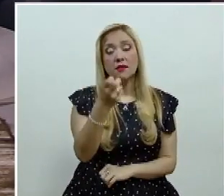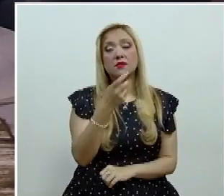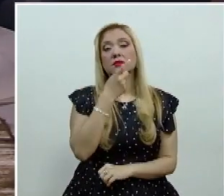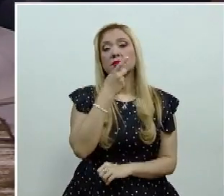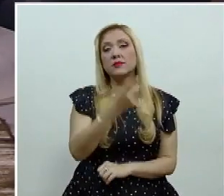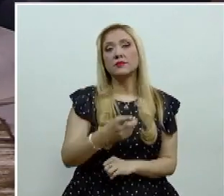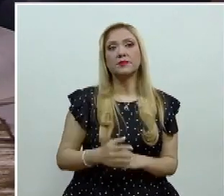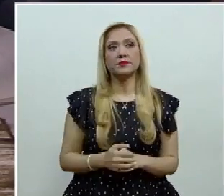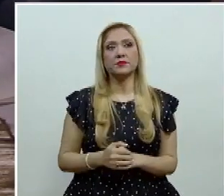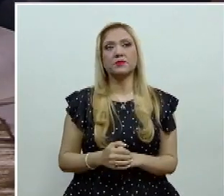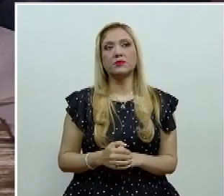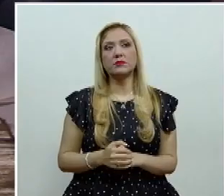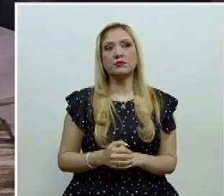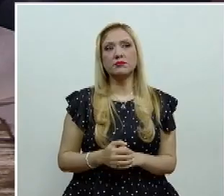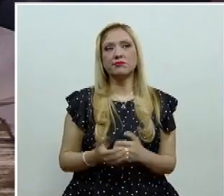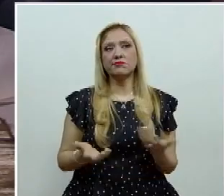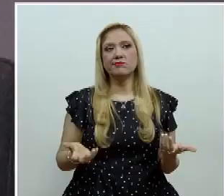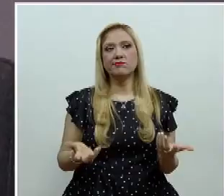refiere a